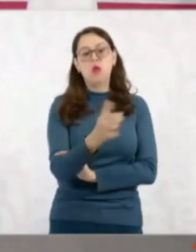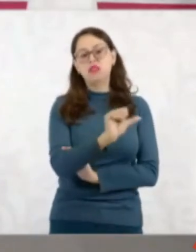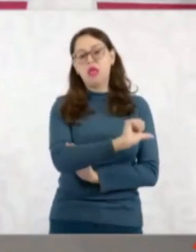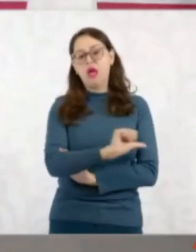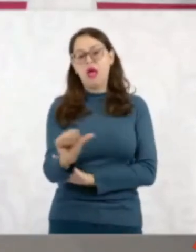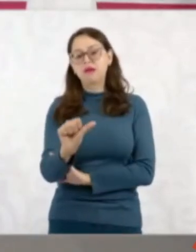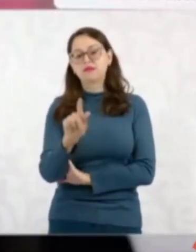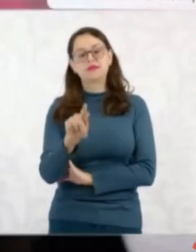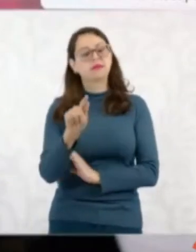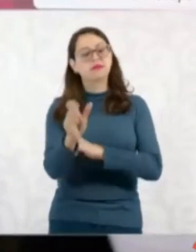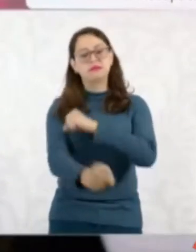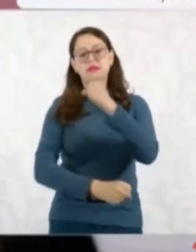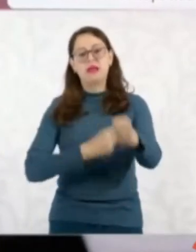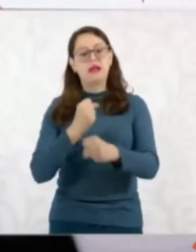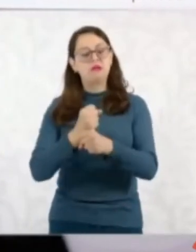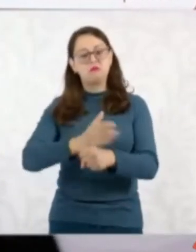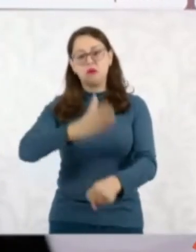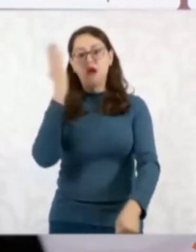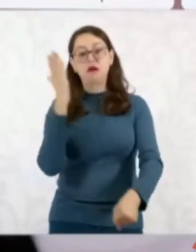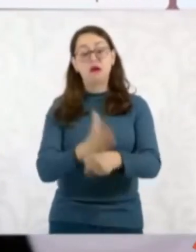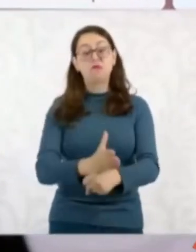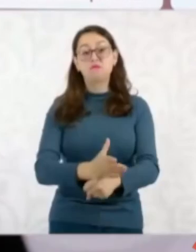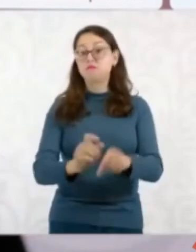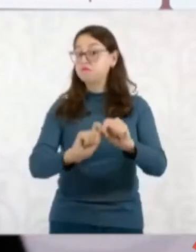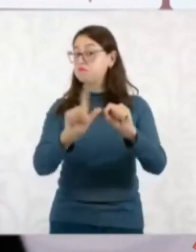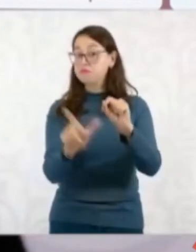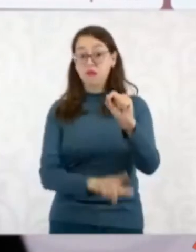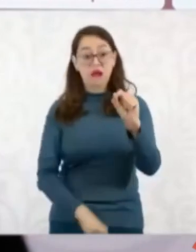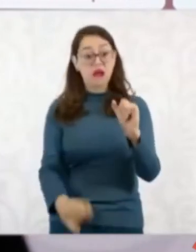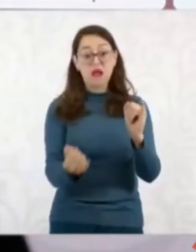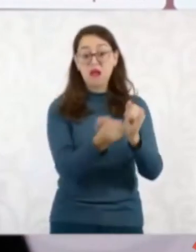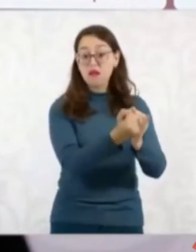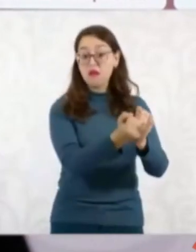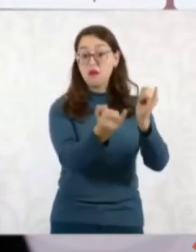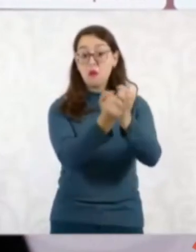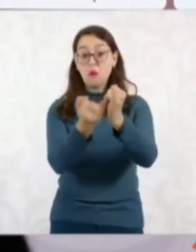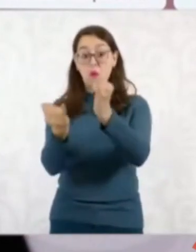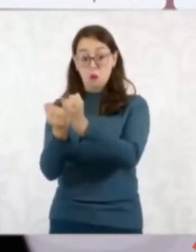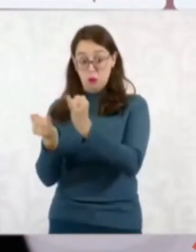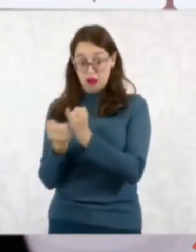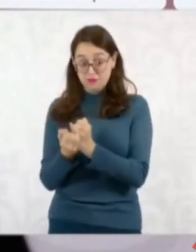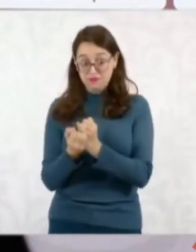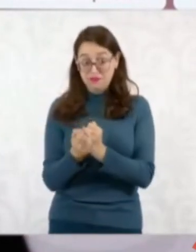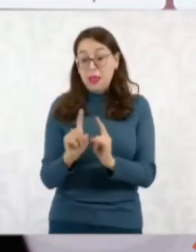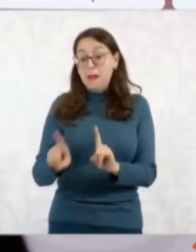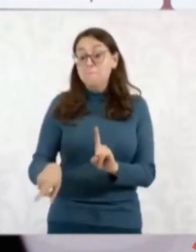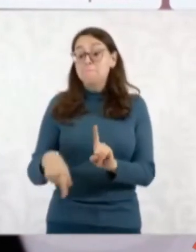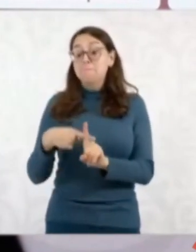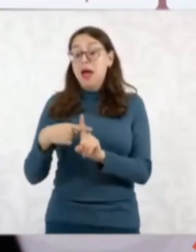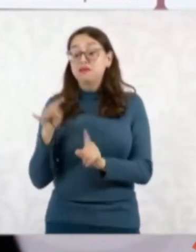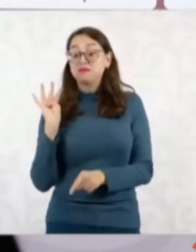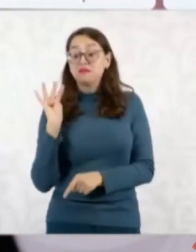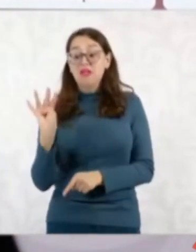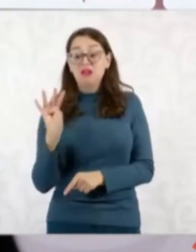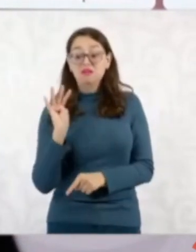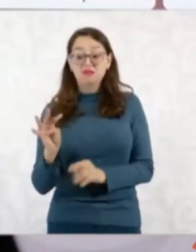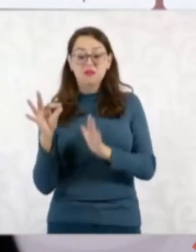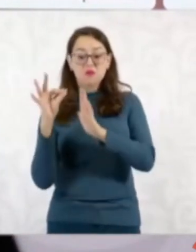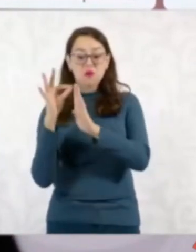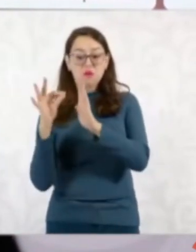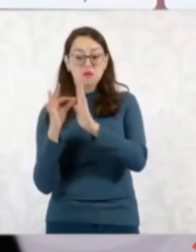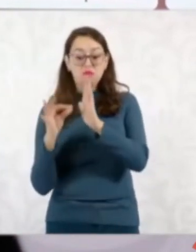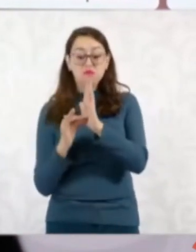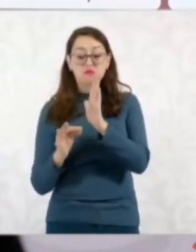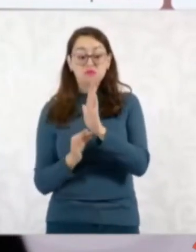establecen 19 agravantes para aumentar la pena en diferentes circunstancias, entre